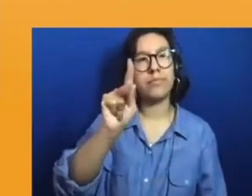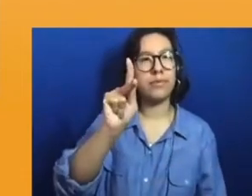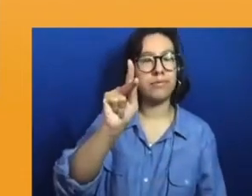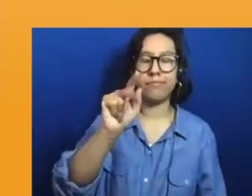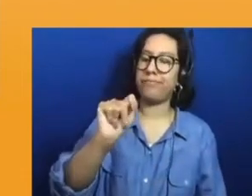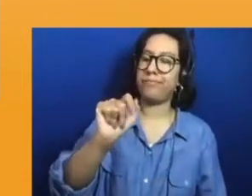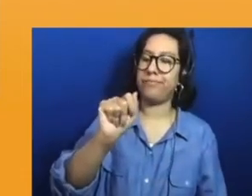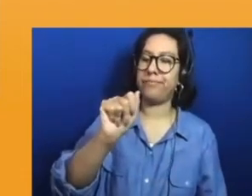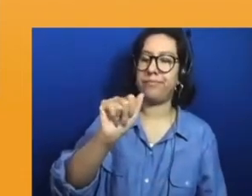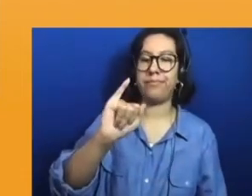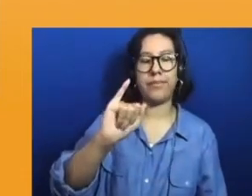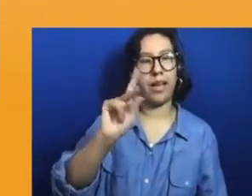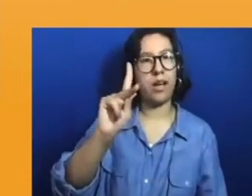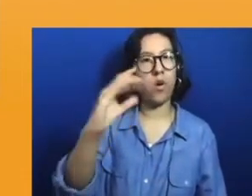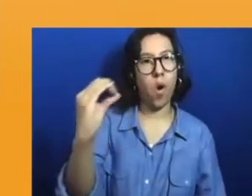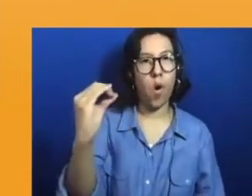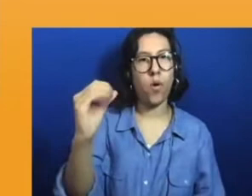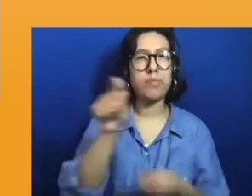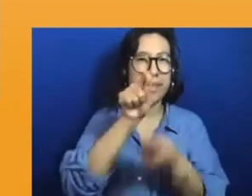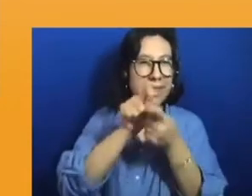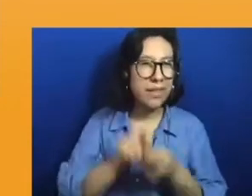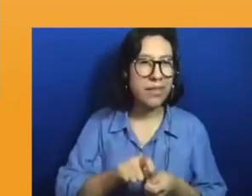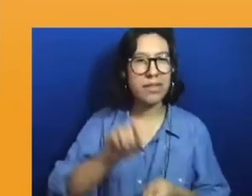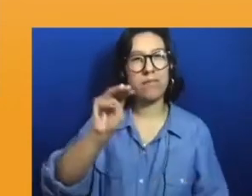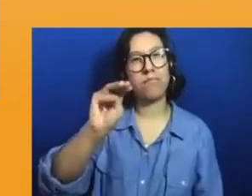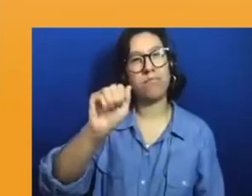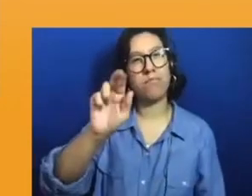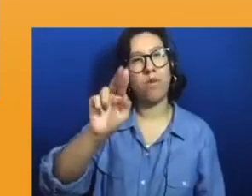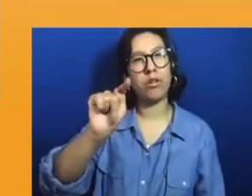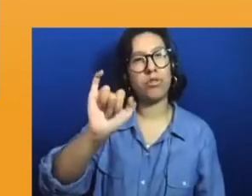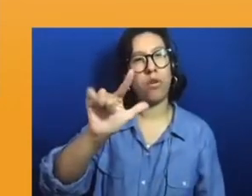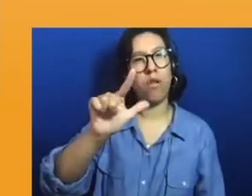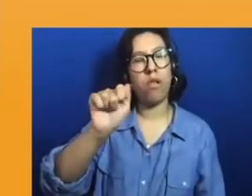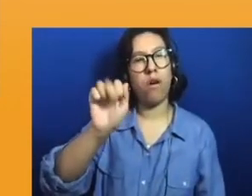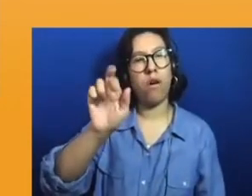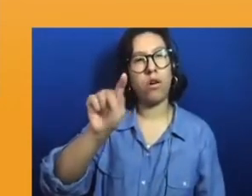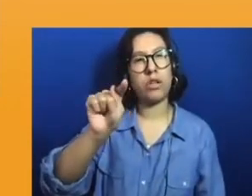la danza con espada japonesa y taiko. Entonces